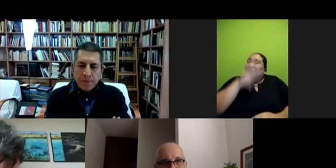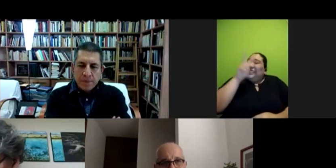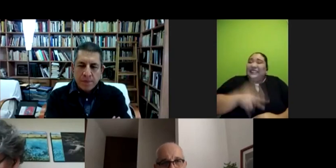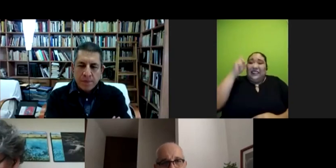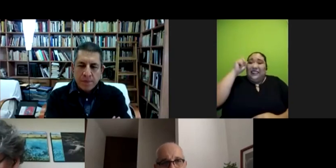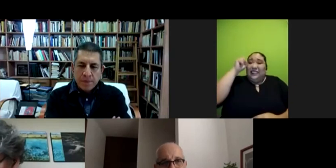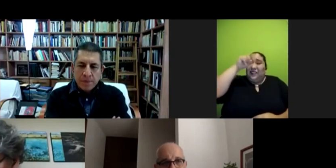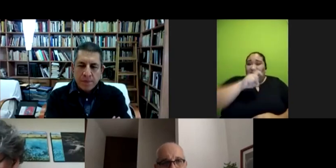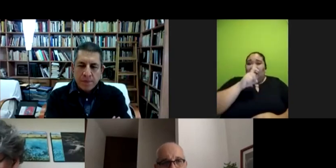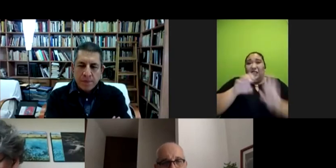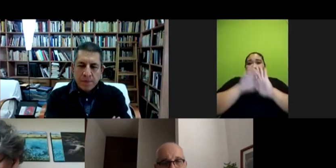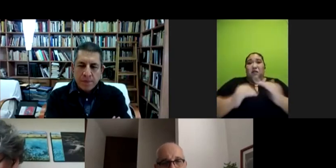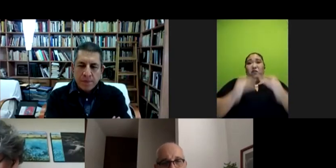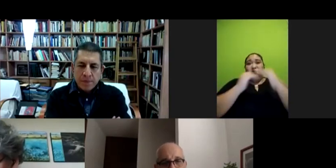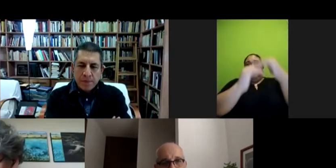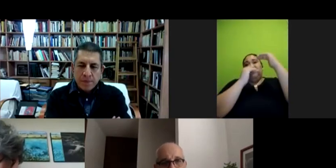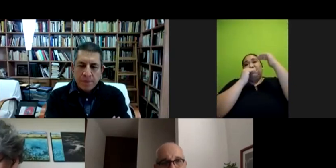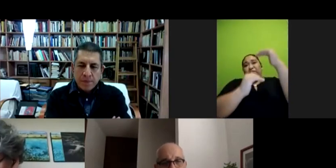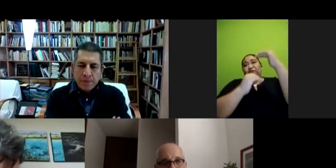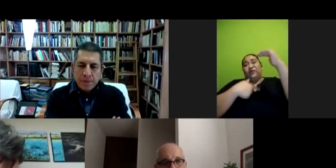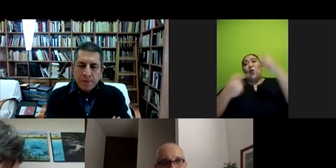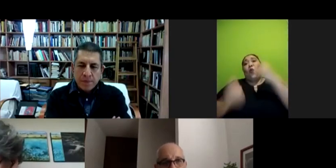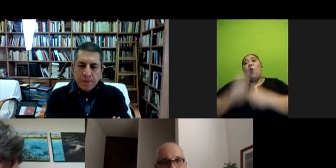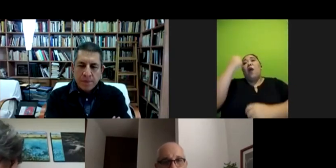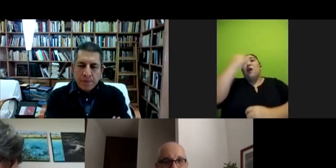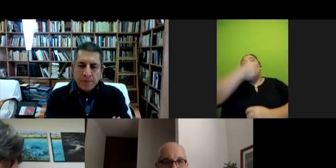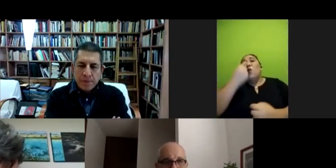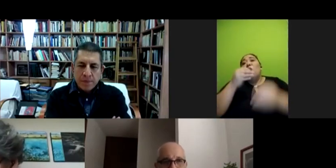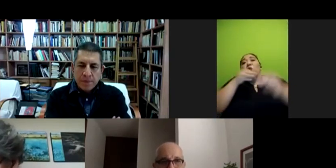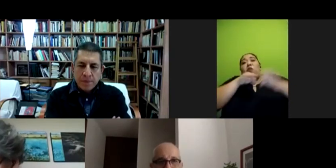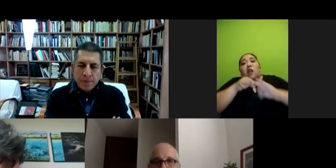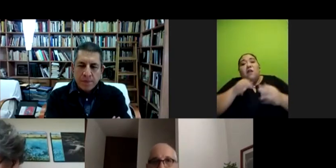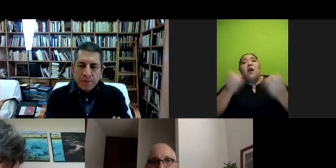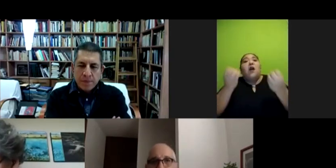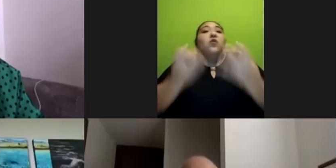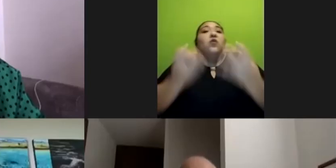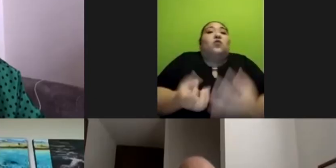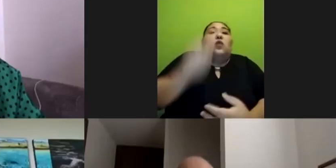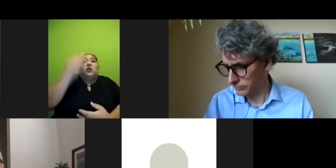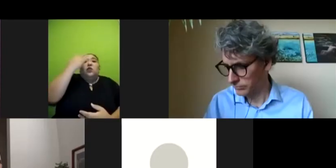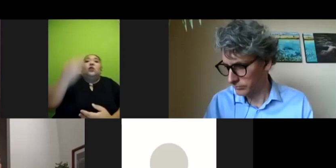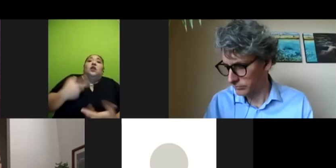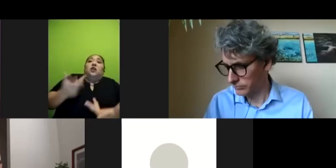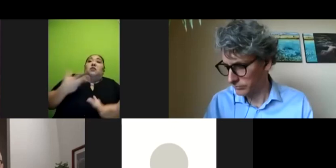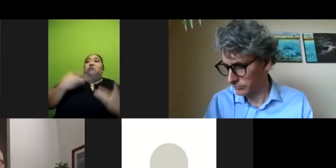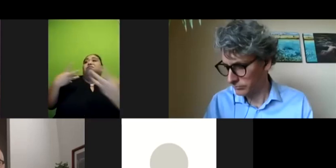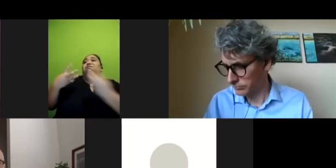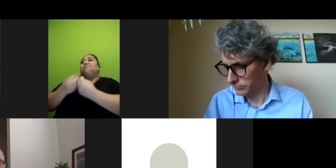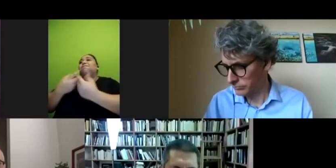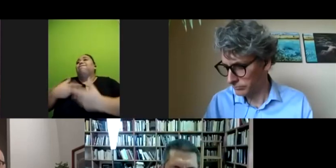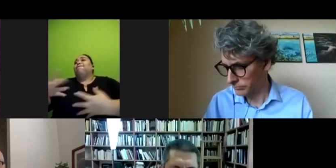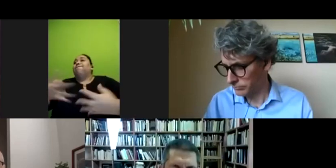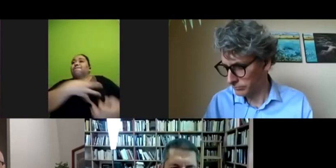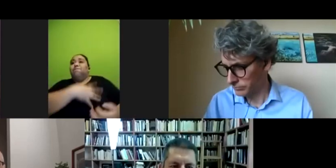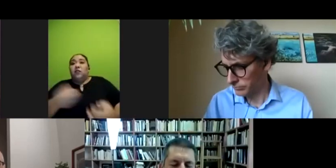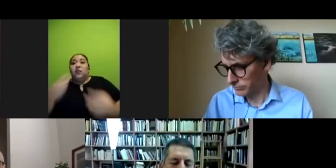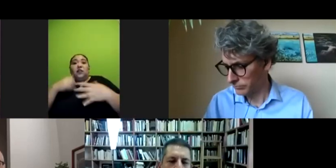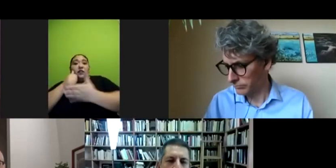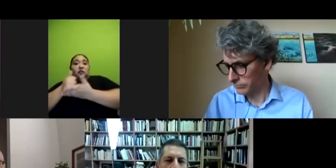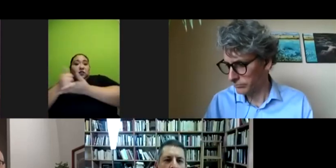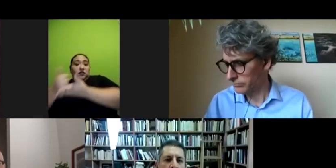se les toma en consideración a las niñas y a los niños. También para quienes nos escuchan, pues sabemos que las y los niños tal vez no tienen las mismas formas de